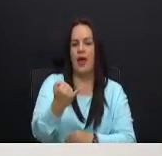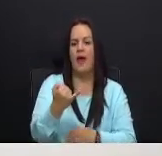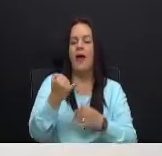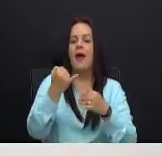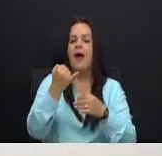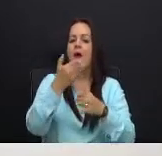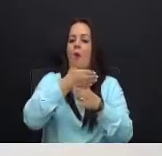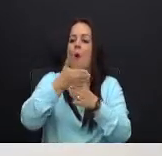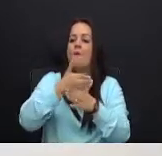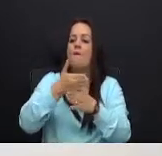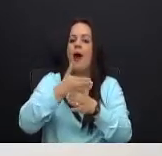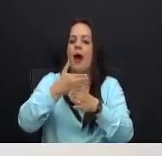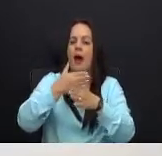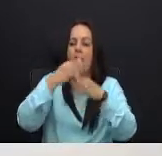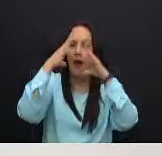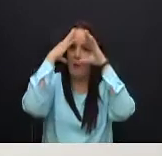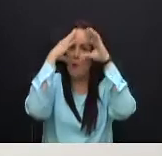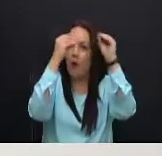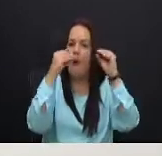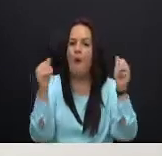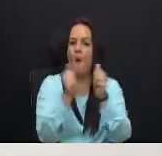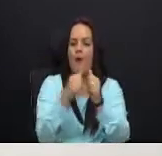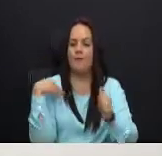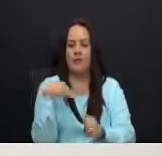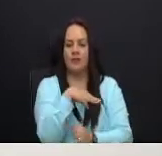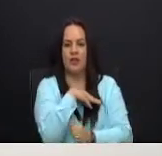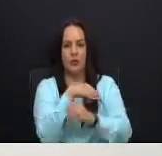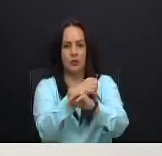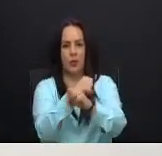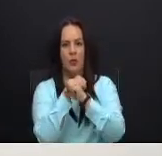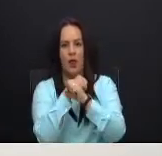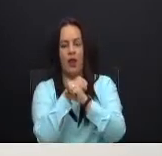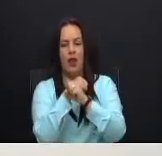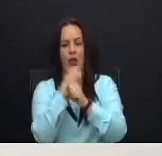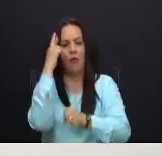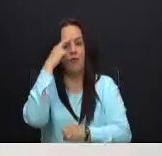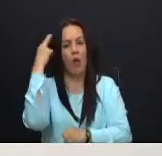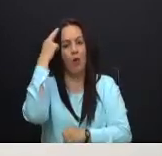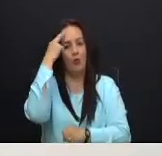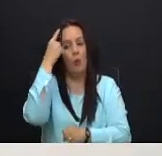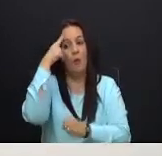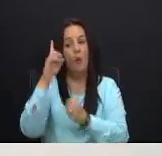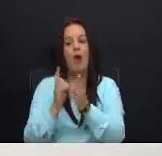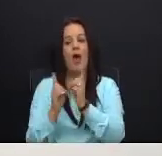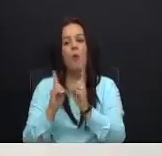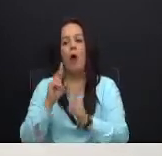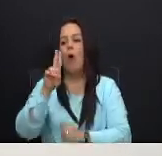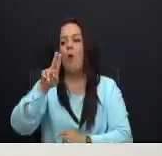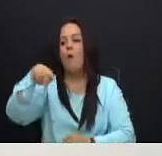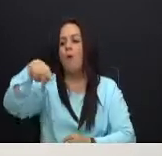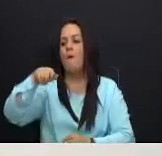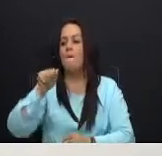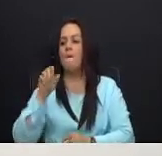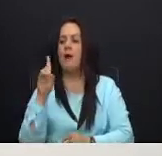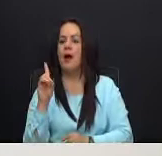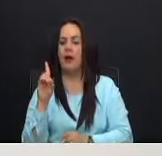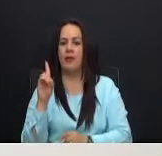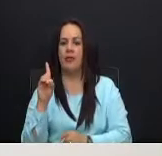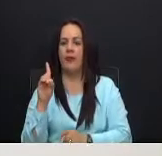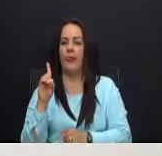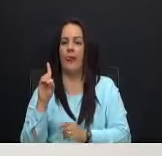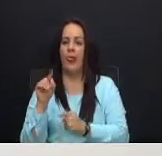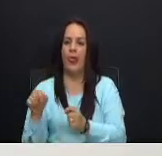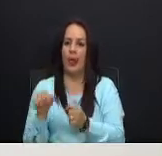compartido información con el Ministerio de Seguridad, razón por la cual la OPAD acabó con información